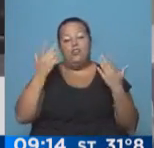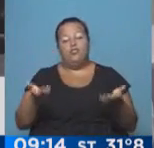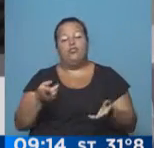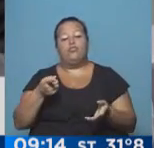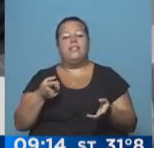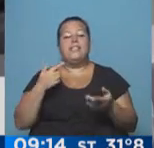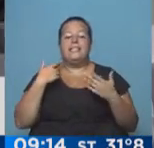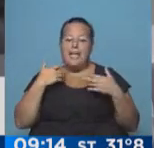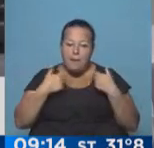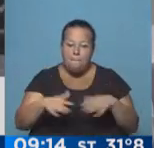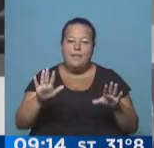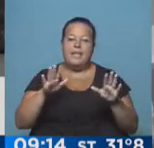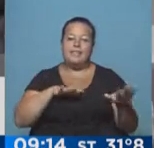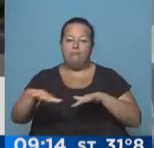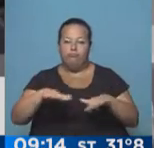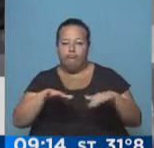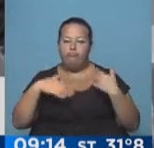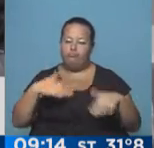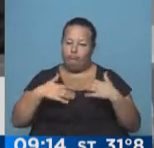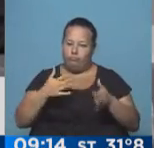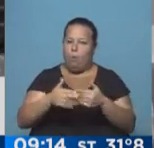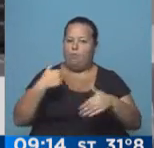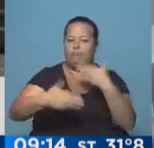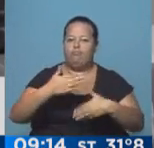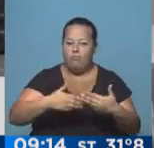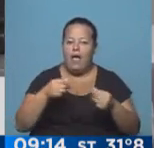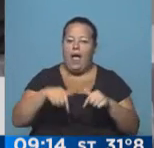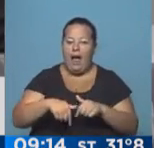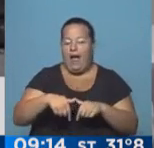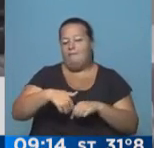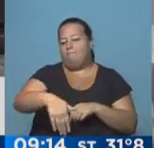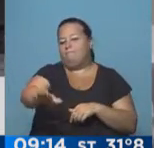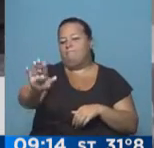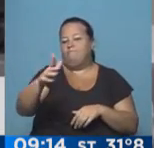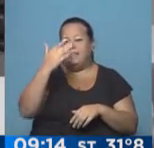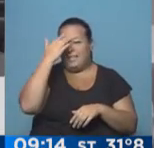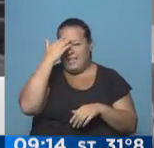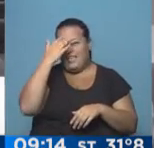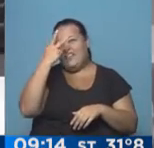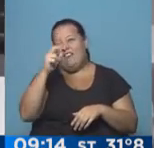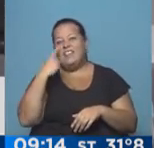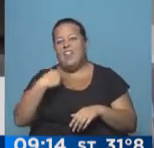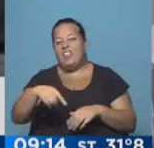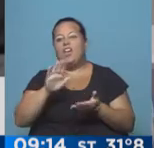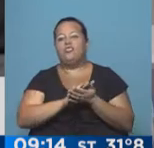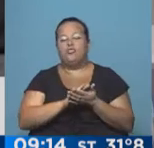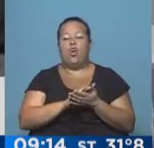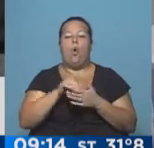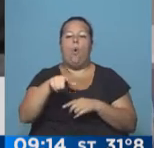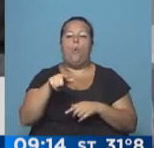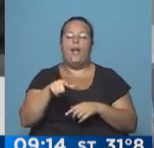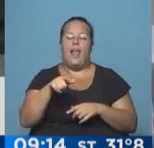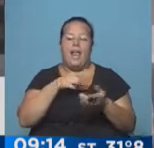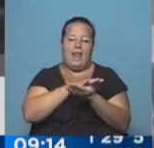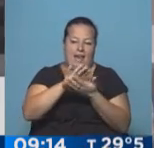puso en marcha una dinámica muy acelerada de acá diría para los próximos 15 o 20 días con respecto a estas